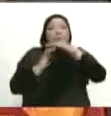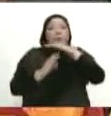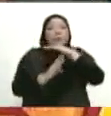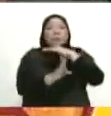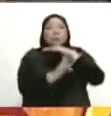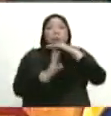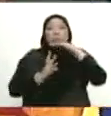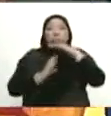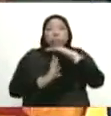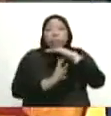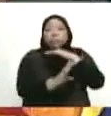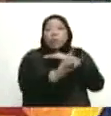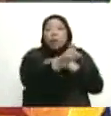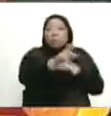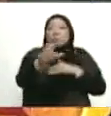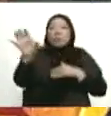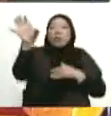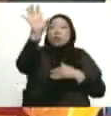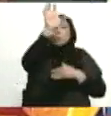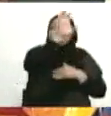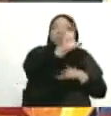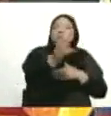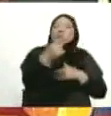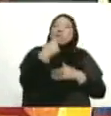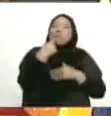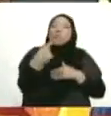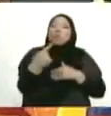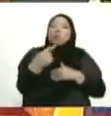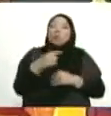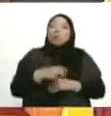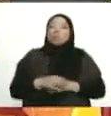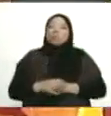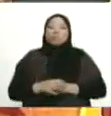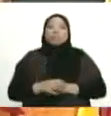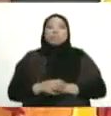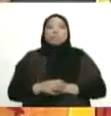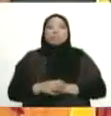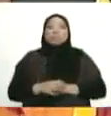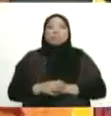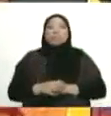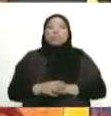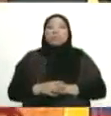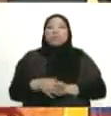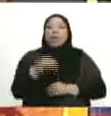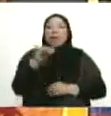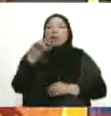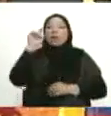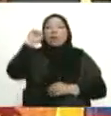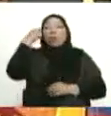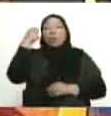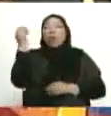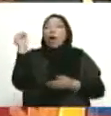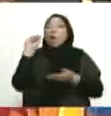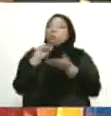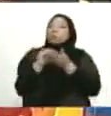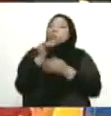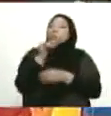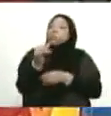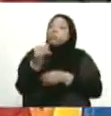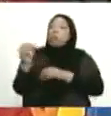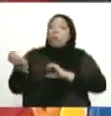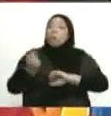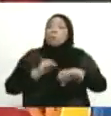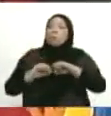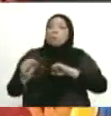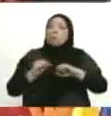voto? Ese voto no lo vas a encontrar aquí. Pero hay que decírselos. Hay que decírselos. Y si nosotros nos mantenemos